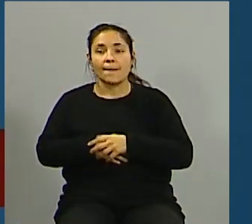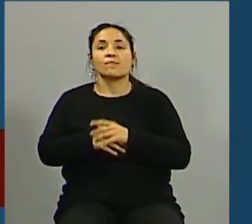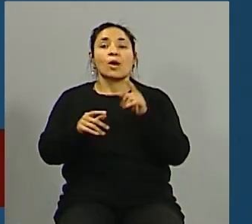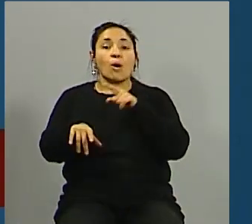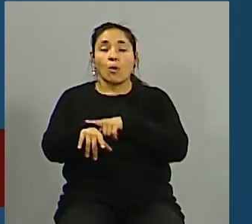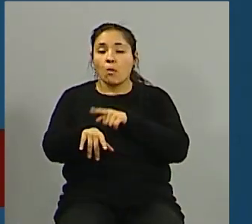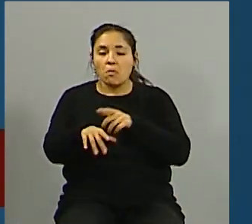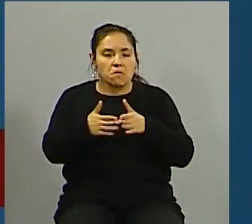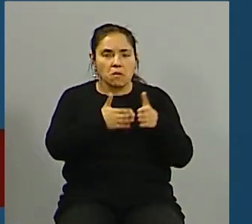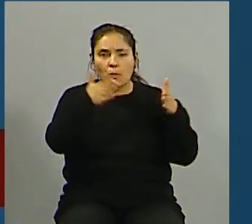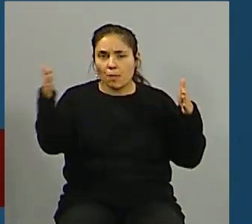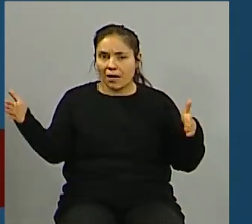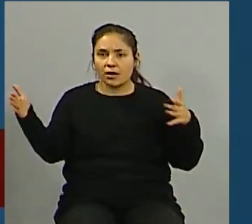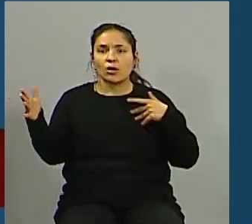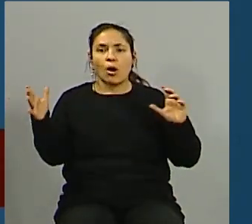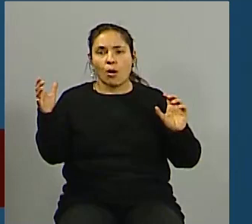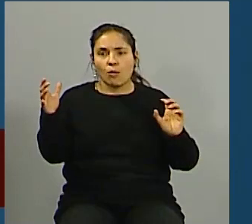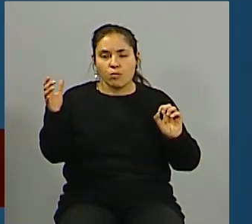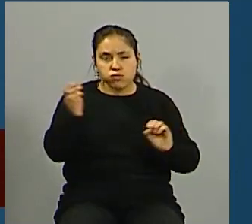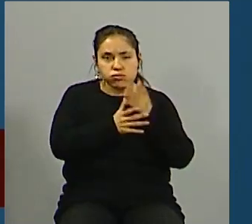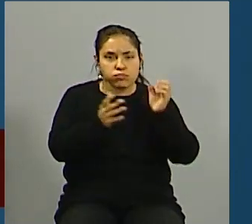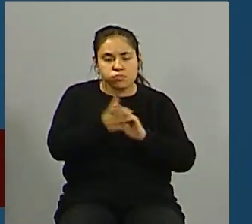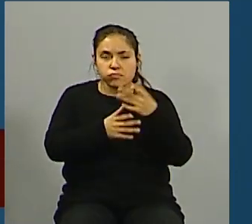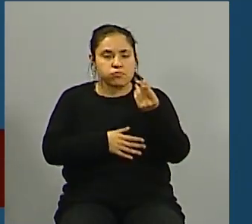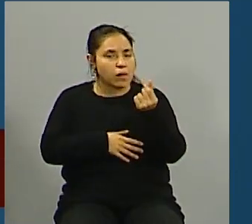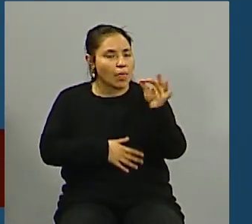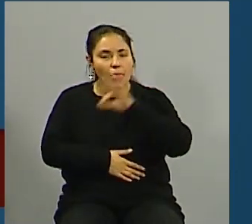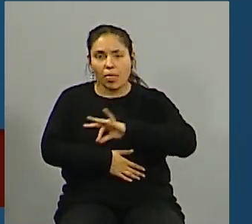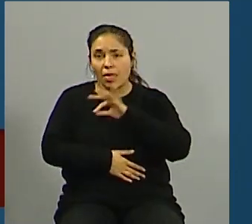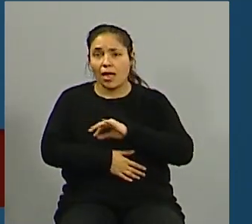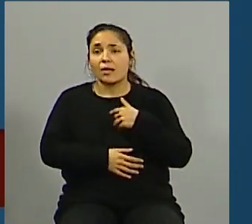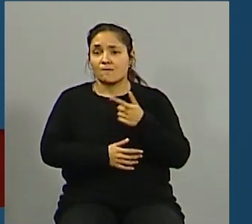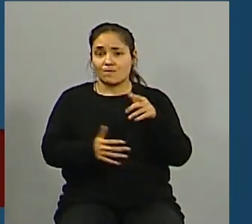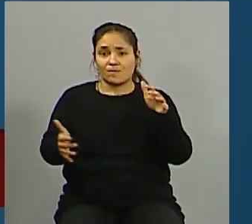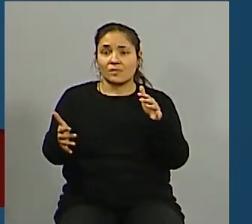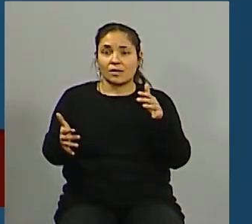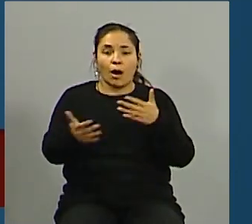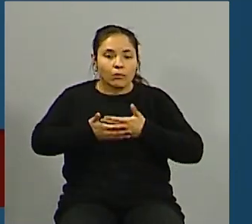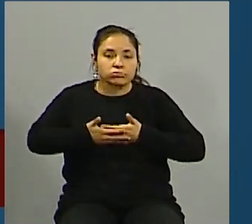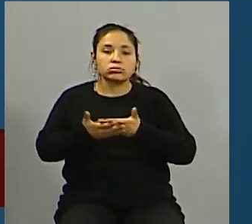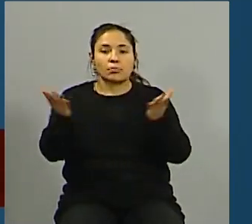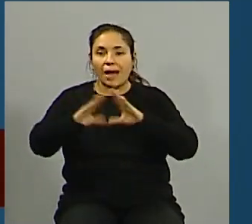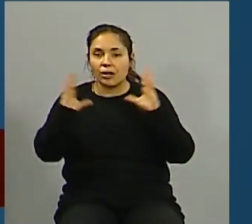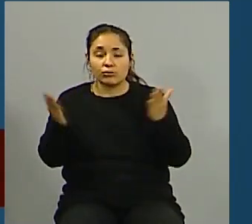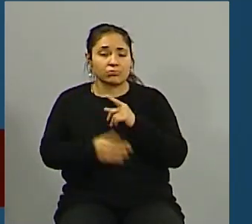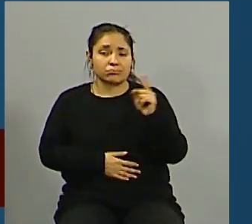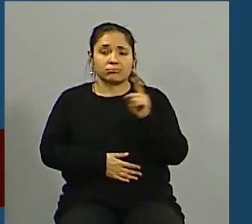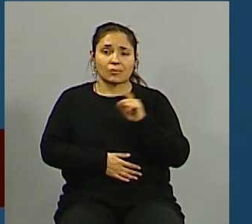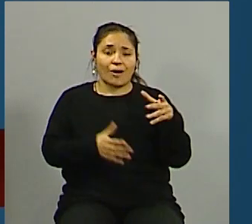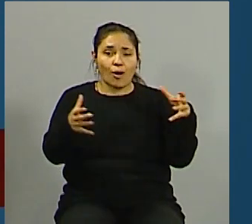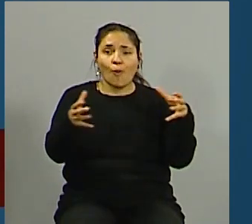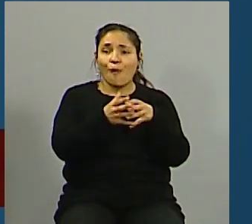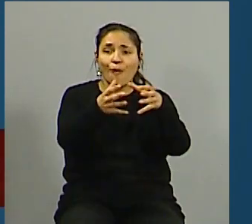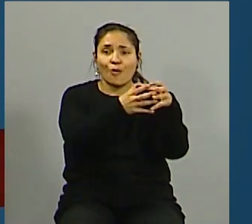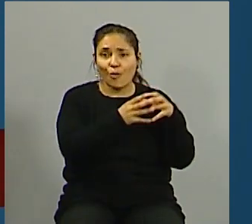esa generación de dividendos, esa generación de riqueza, se la apropiaron grupos económicos muy concentrados y muy identificados